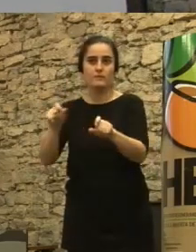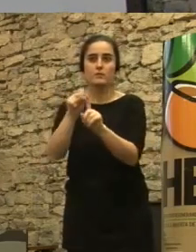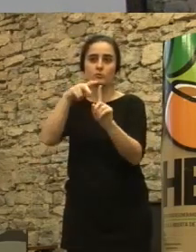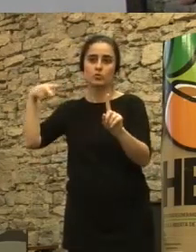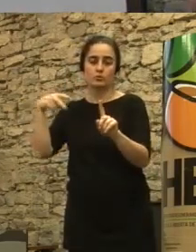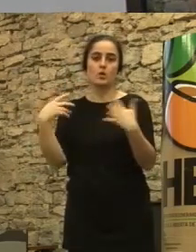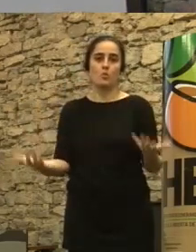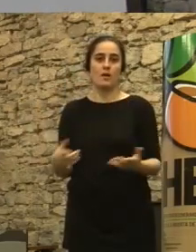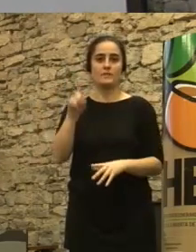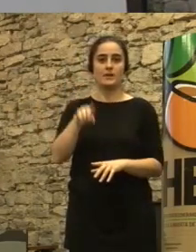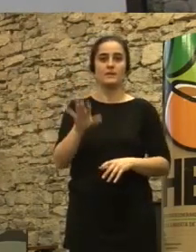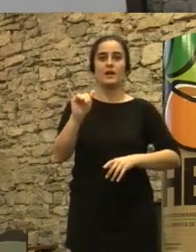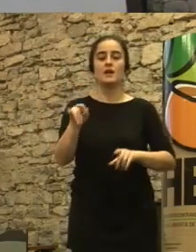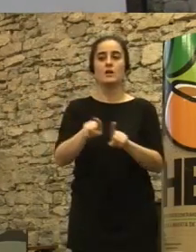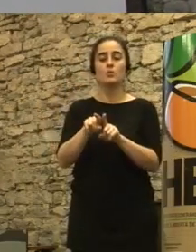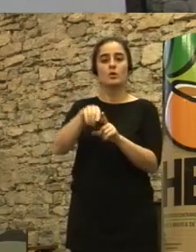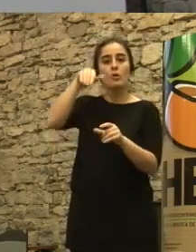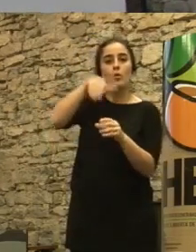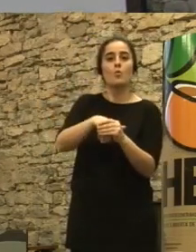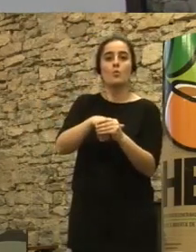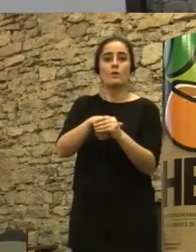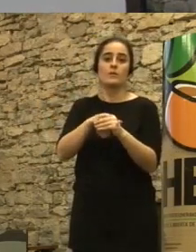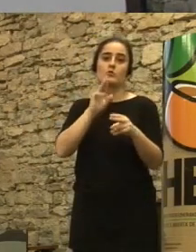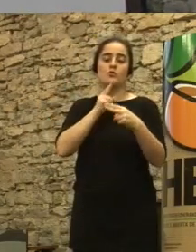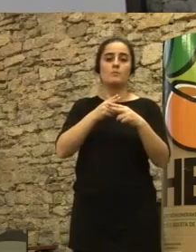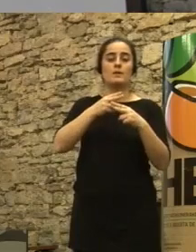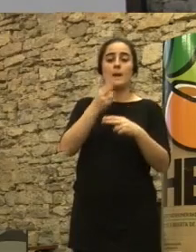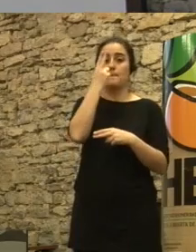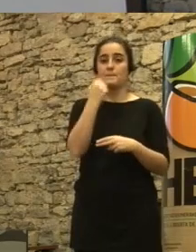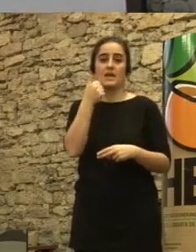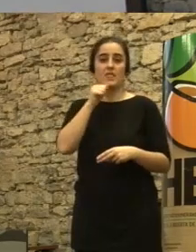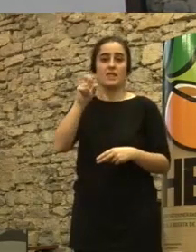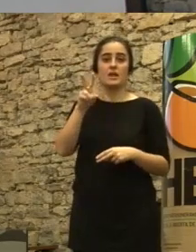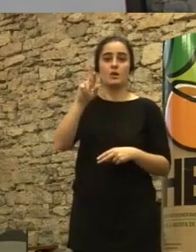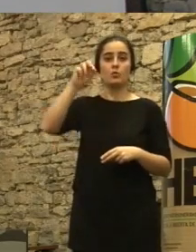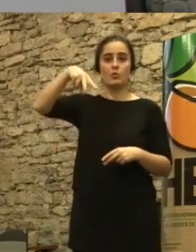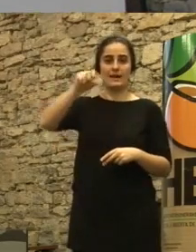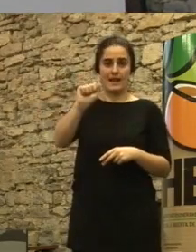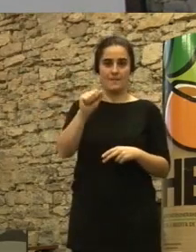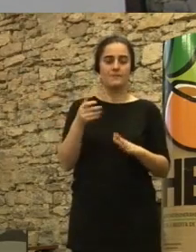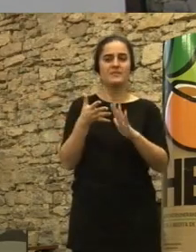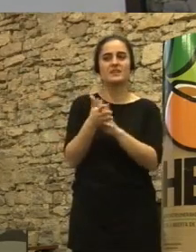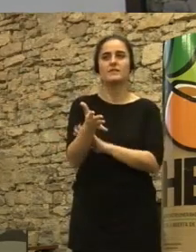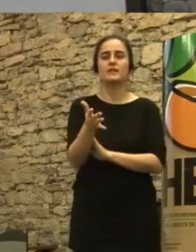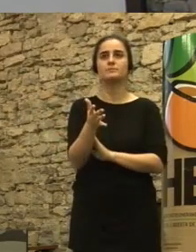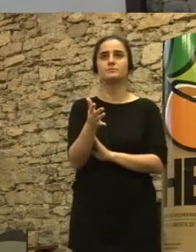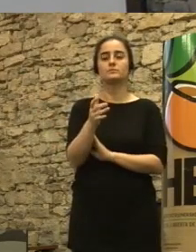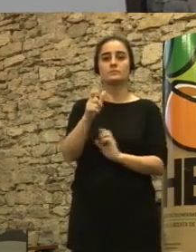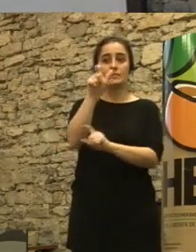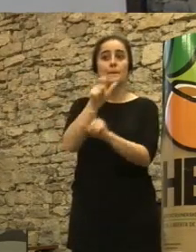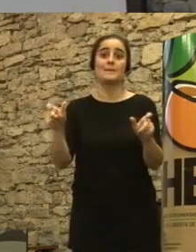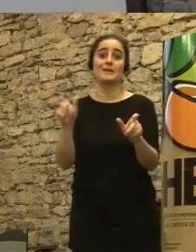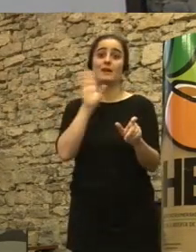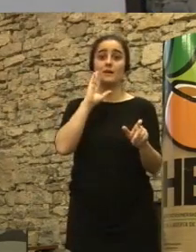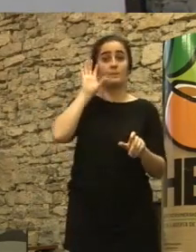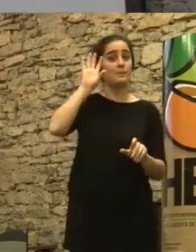También hacen pie de urna, que es otra cosa que ahora se ha vuelto rock and roll. De hecho, esto creo que es un pie de urna. Es decir, ella ha explicado al ciudadano rumano que cuando